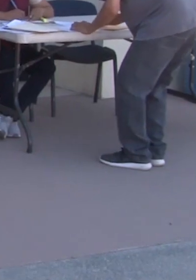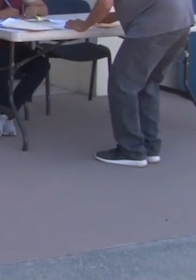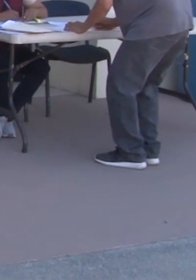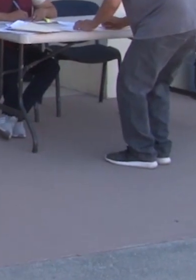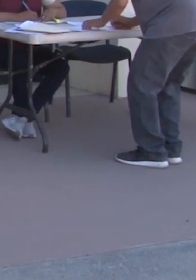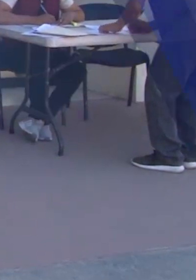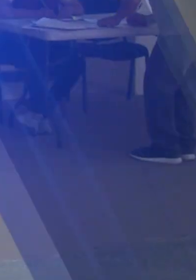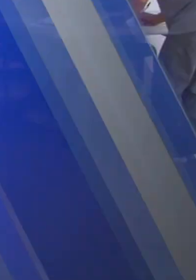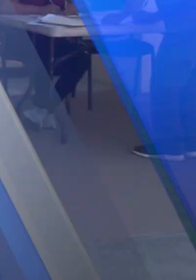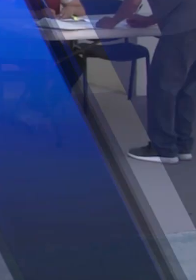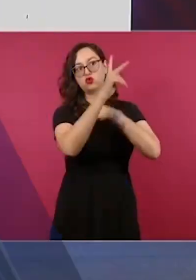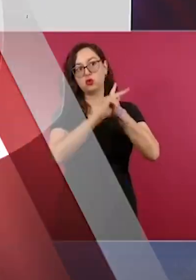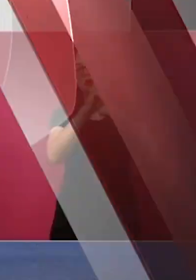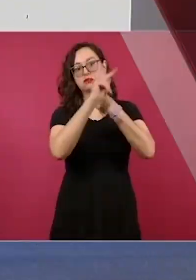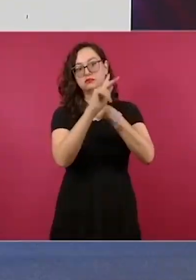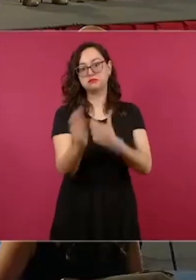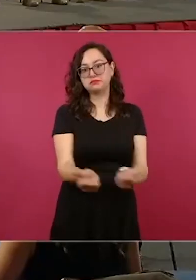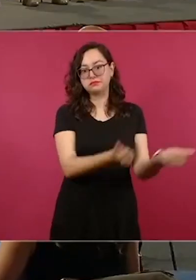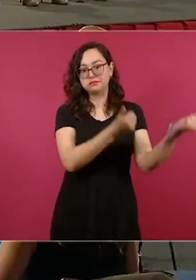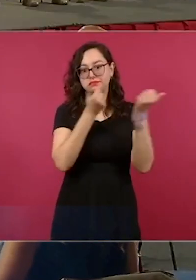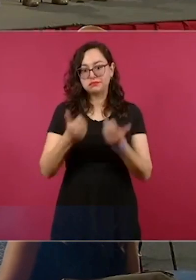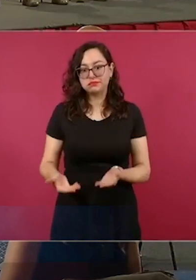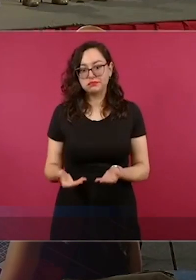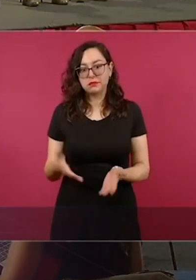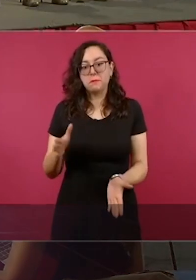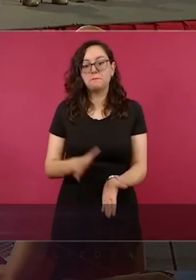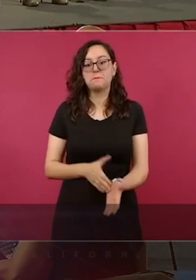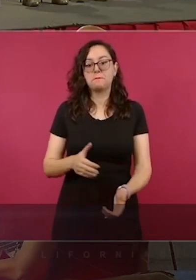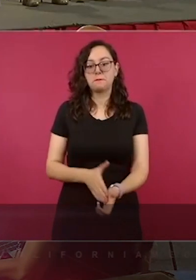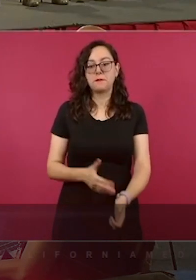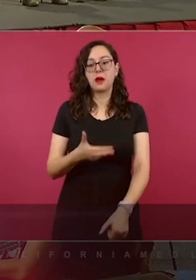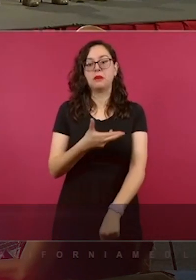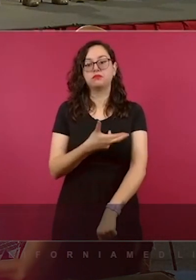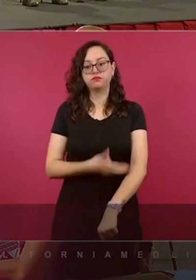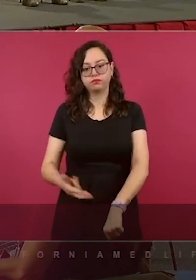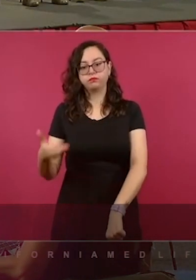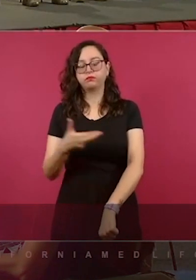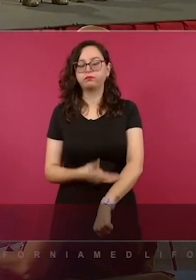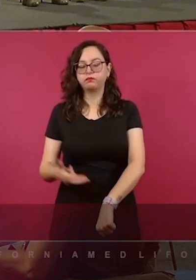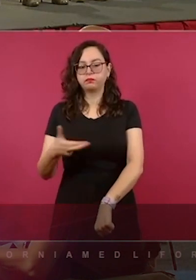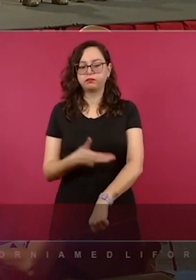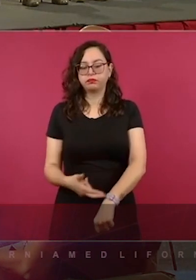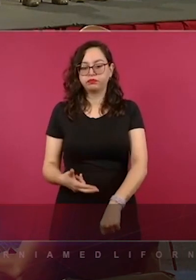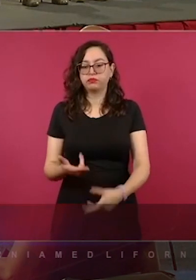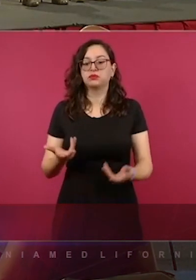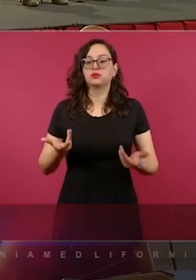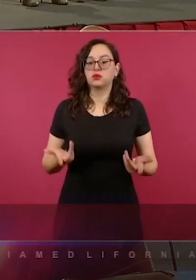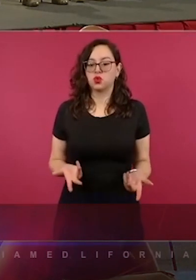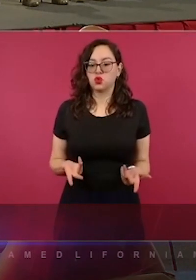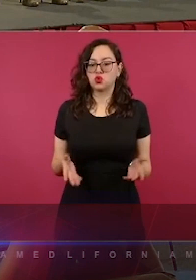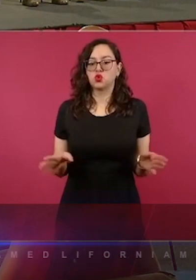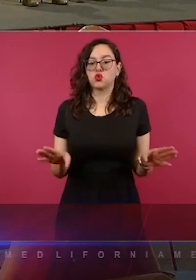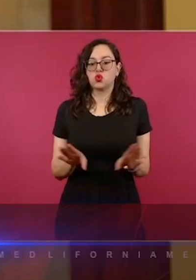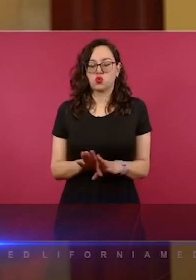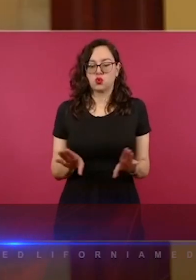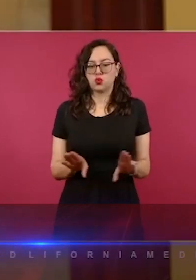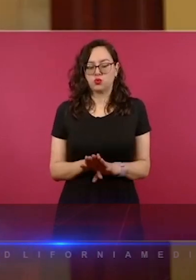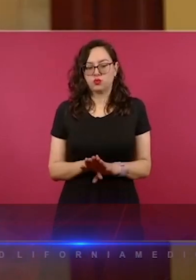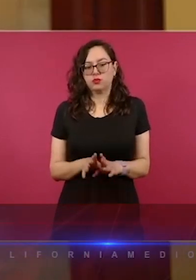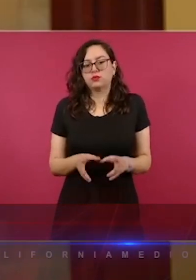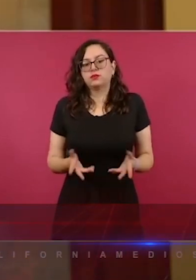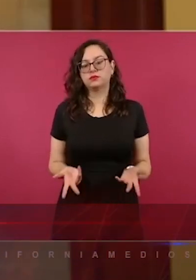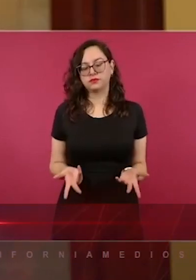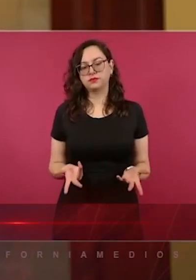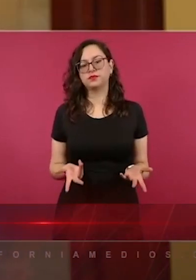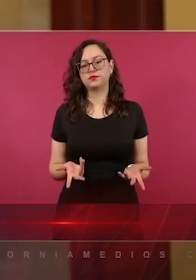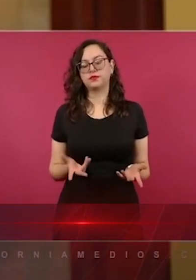resultado de este programa federal. Este servicio lo prestan las unidades que tienen que